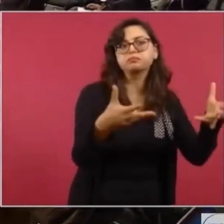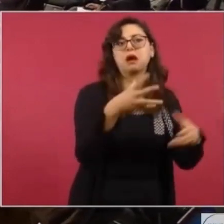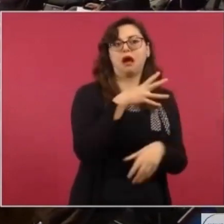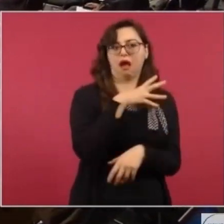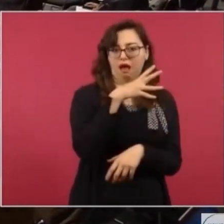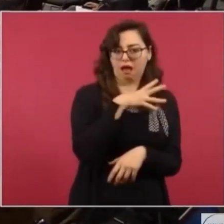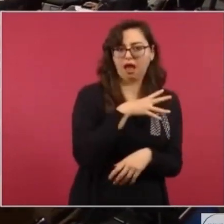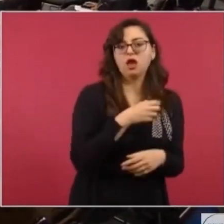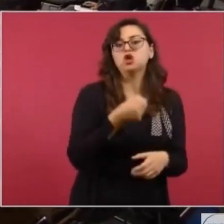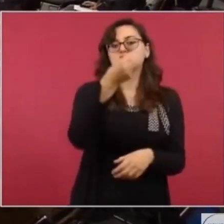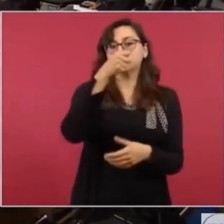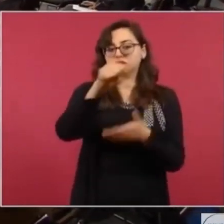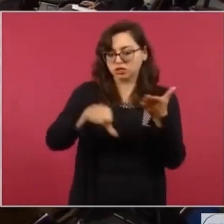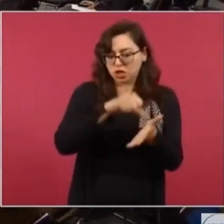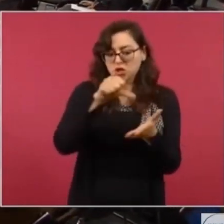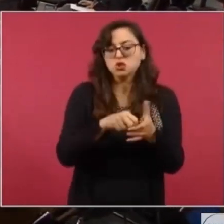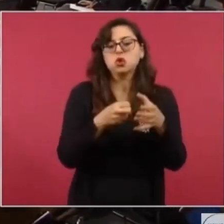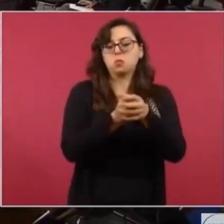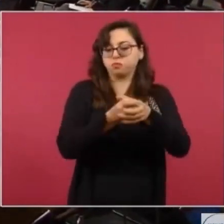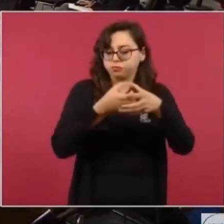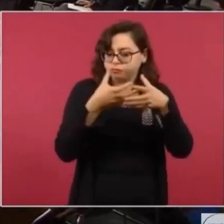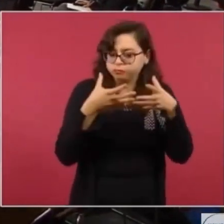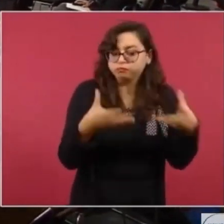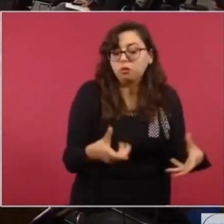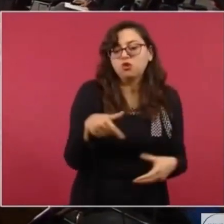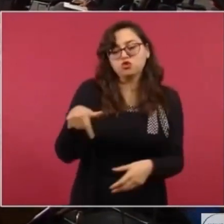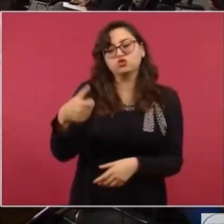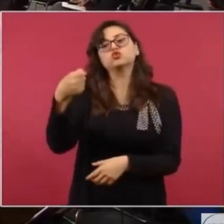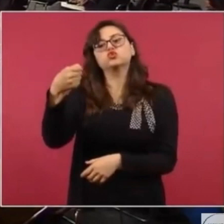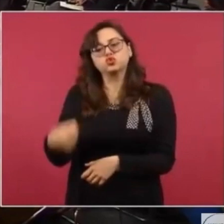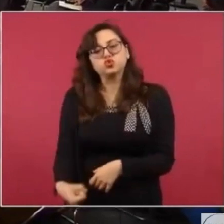va a crecer el sur-sureste.